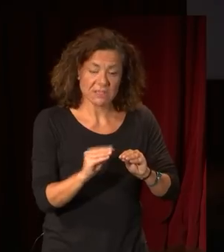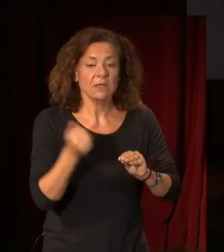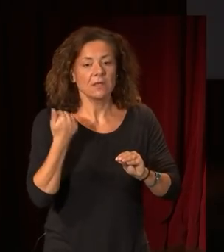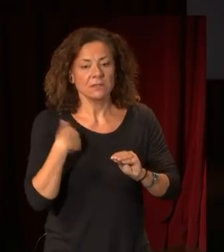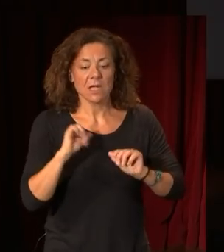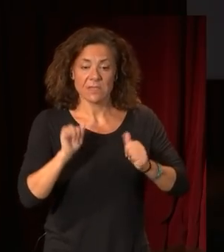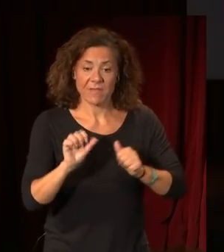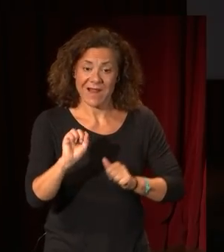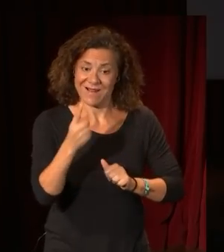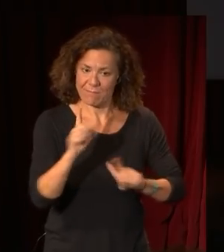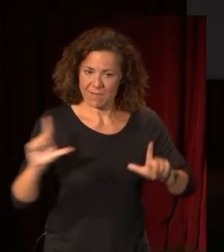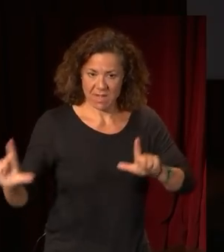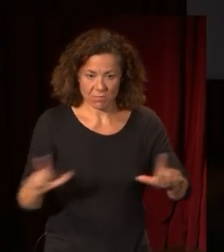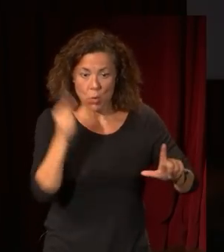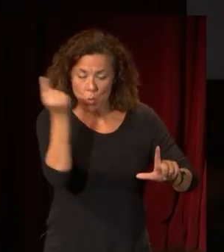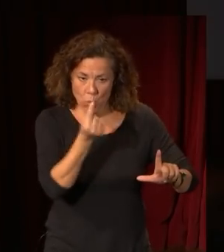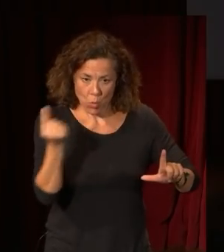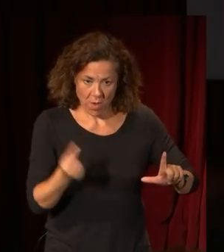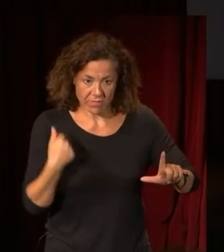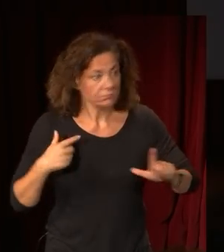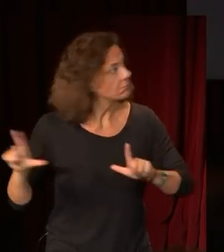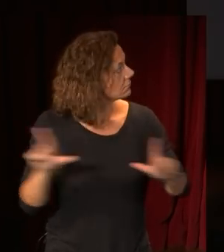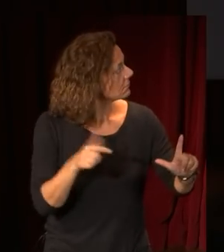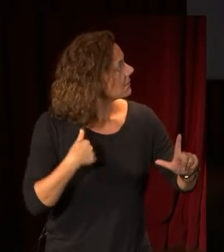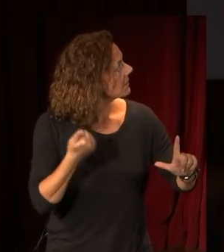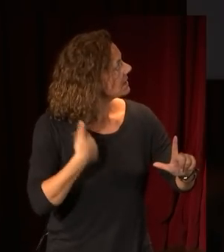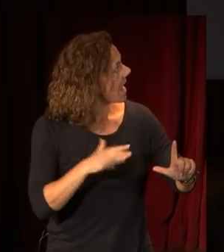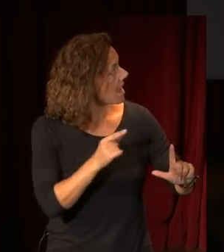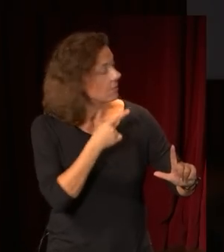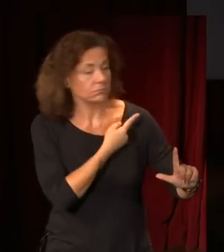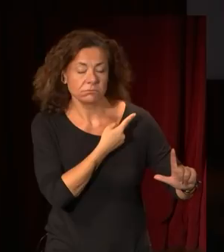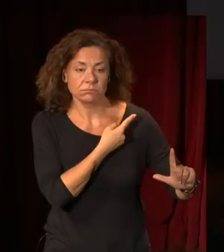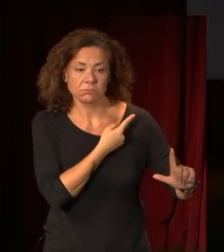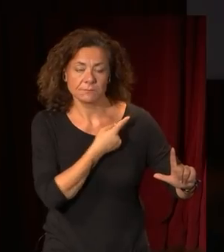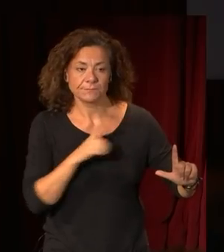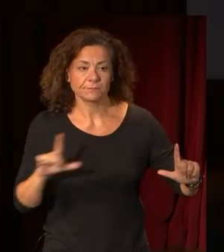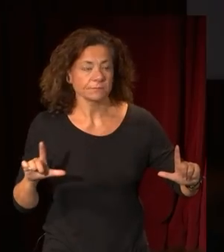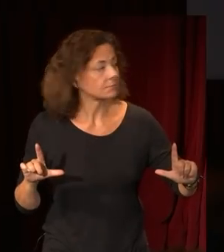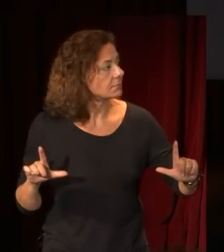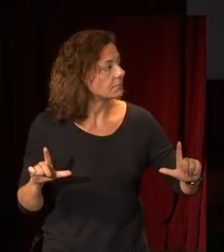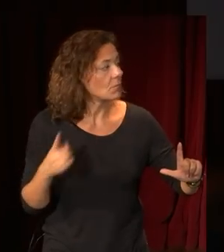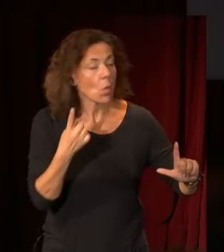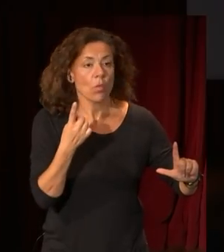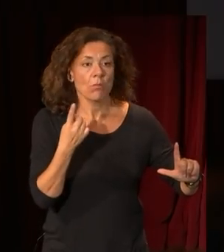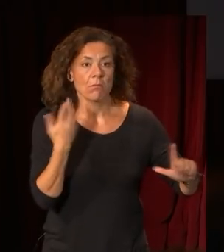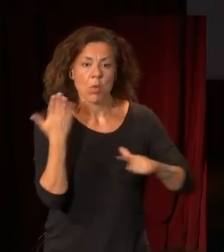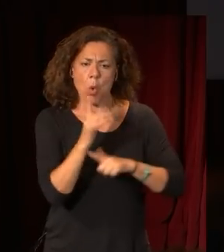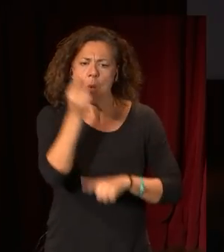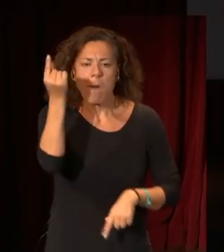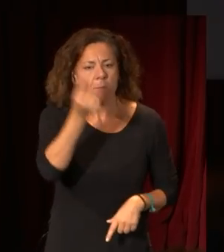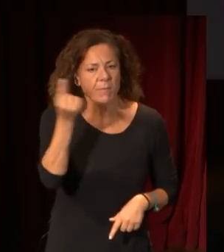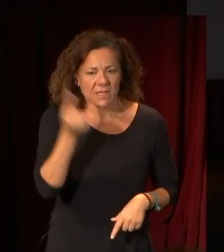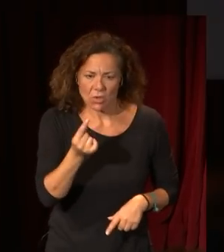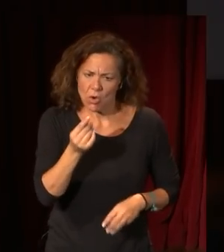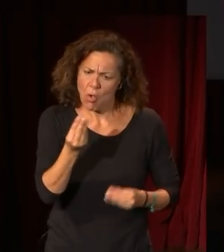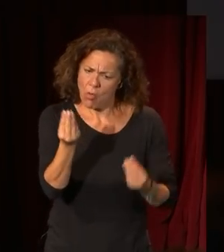verse en esta primera obra una obra que nos presenta ya un um un pintor perfectamente